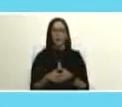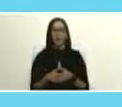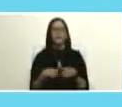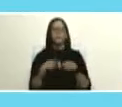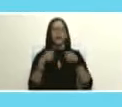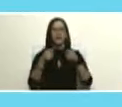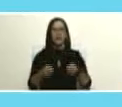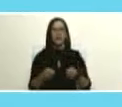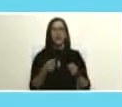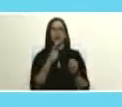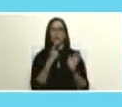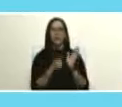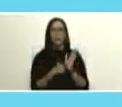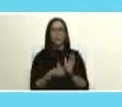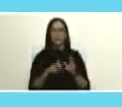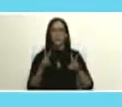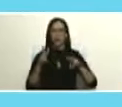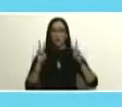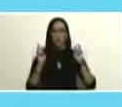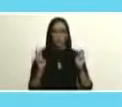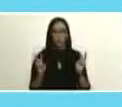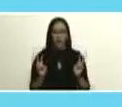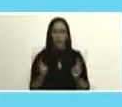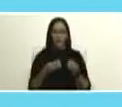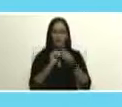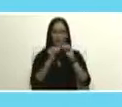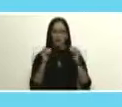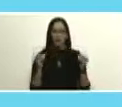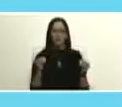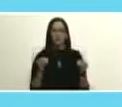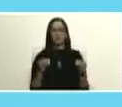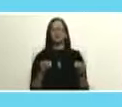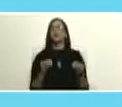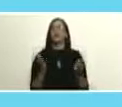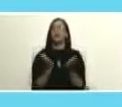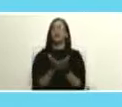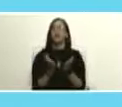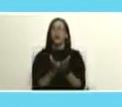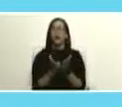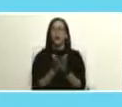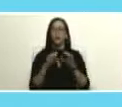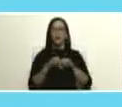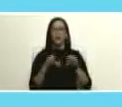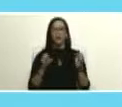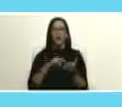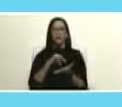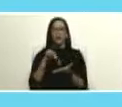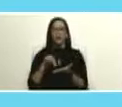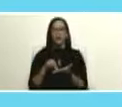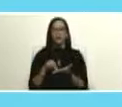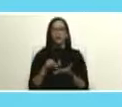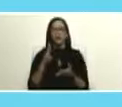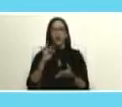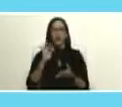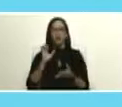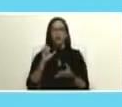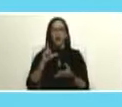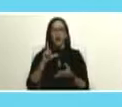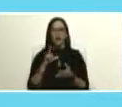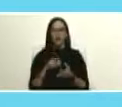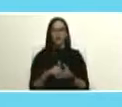entregar totalmente reparada de paquete la Unidad Educativa Nacional Rafael